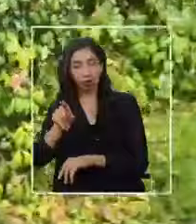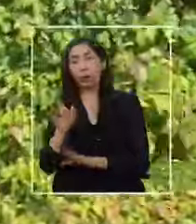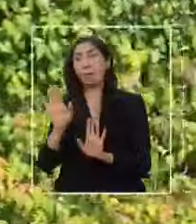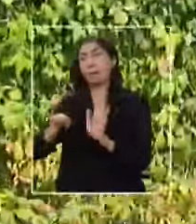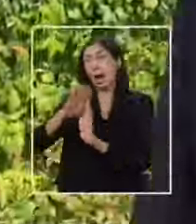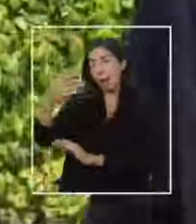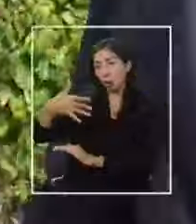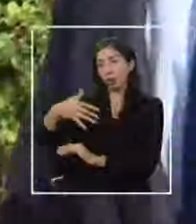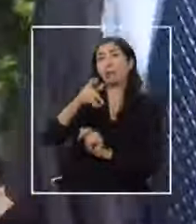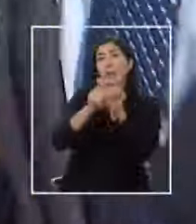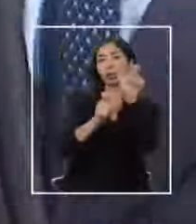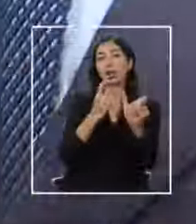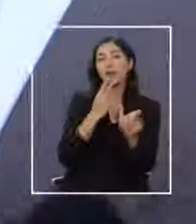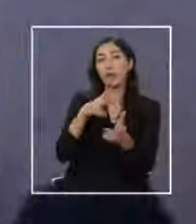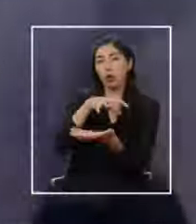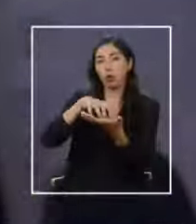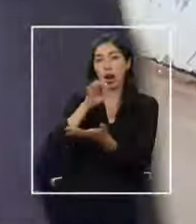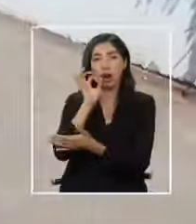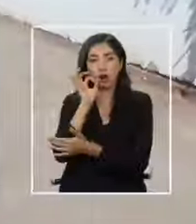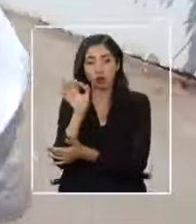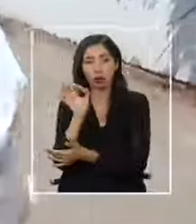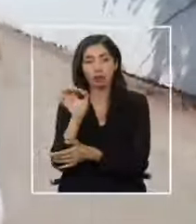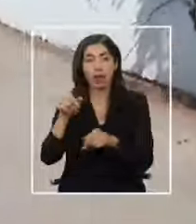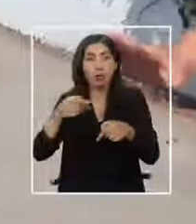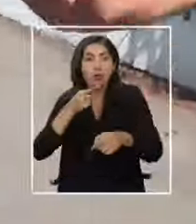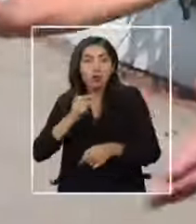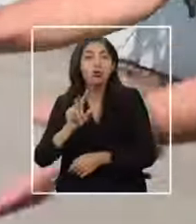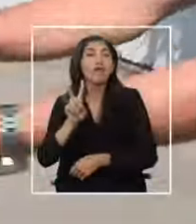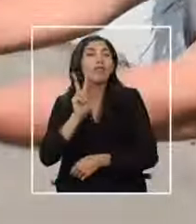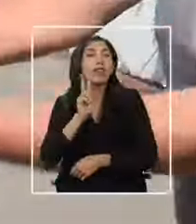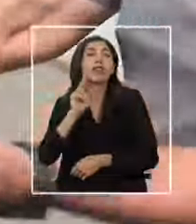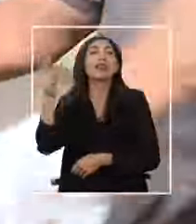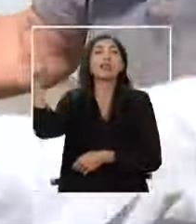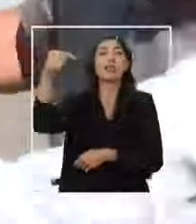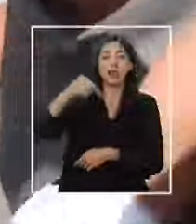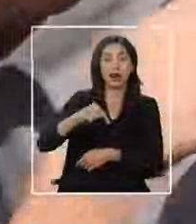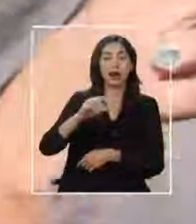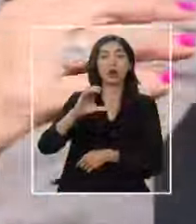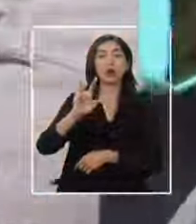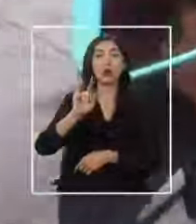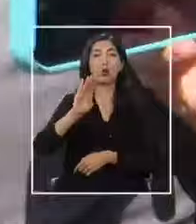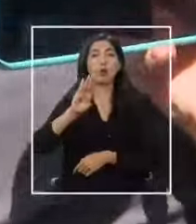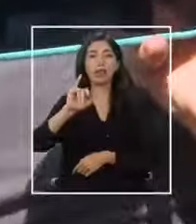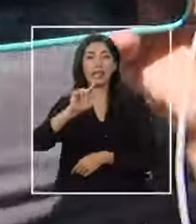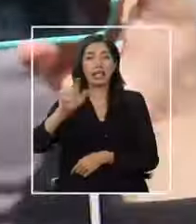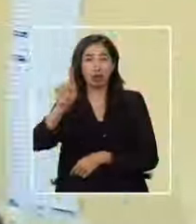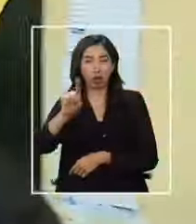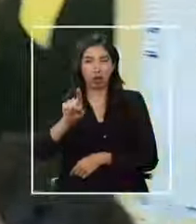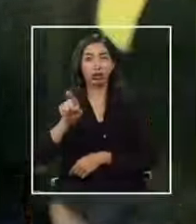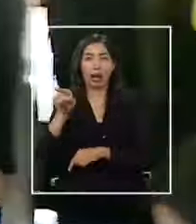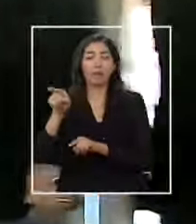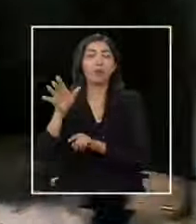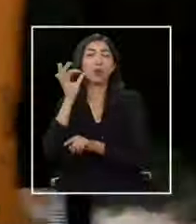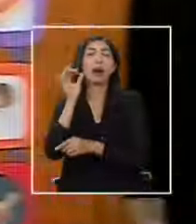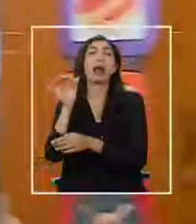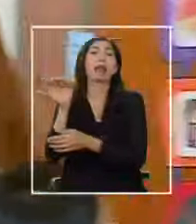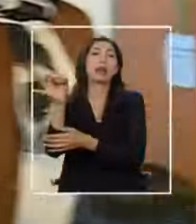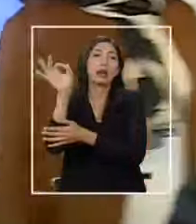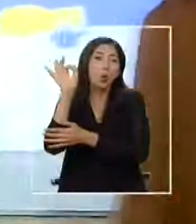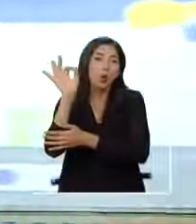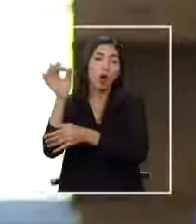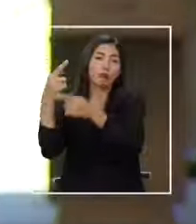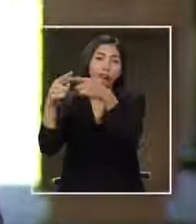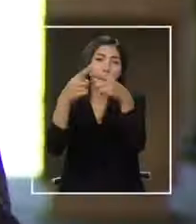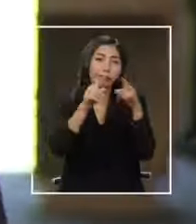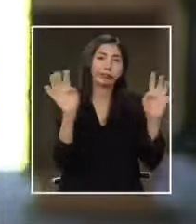trabajando por eso. Este viernes llegaría a Chile Marcela Cubillos y en su agenda ya se anotan encuentros con vecinos y concejales de la comuna. La UDI, partido